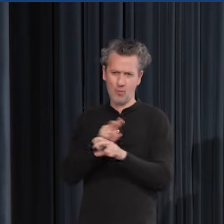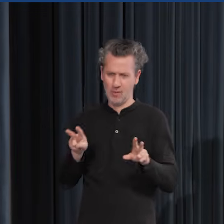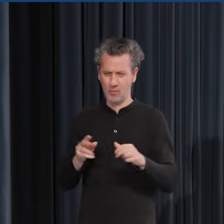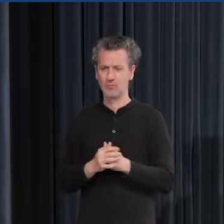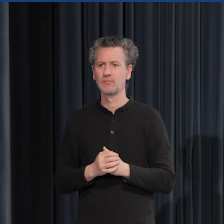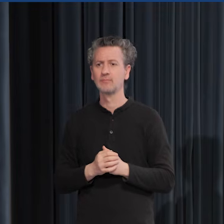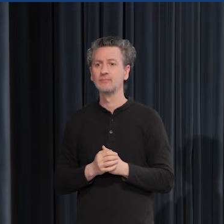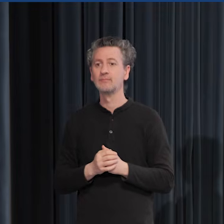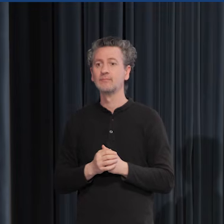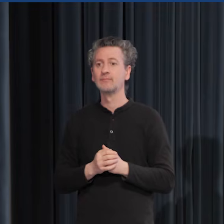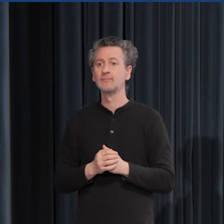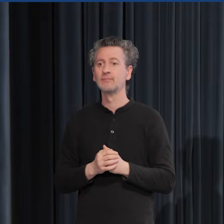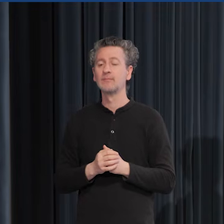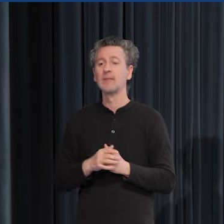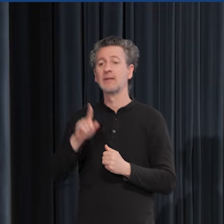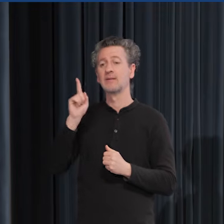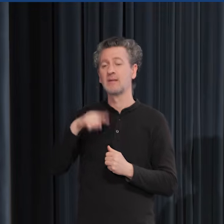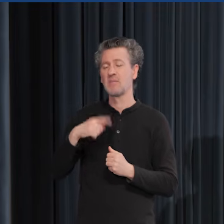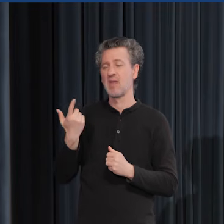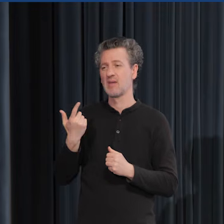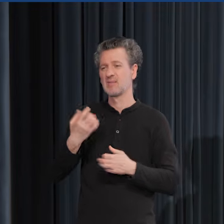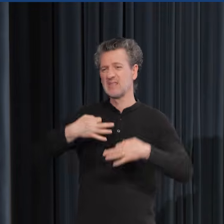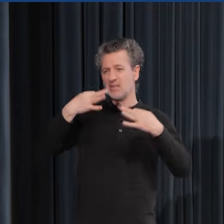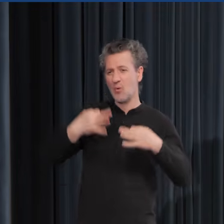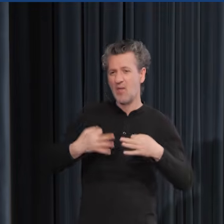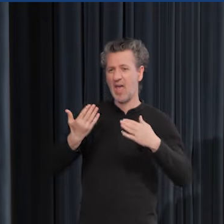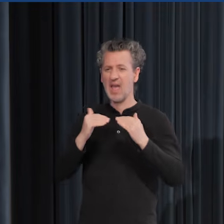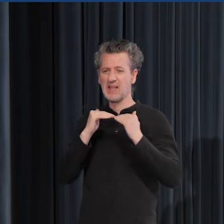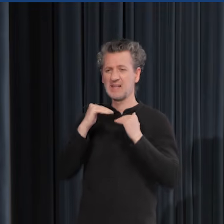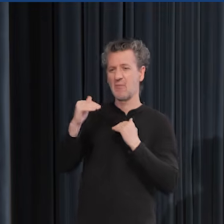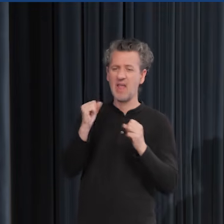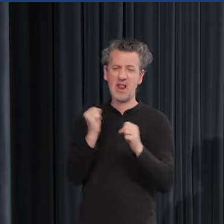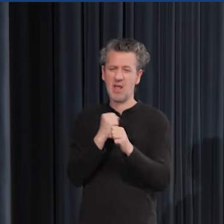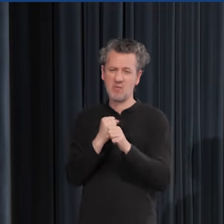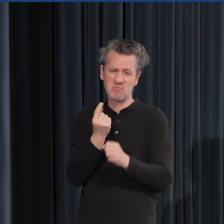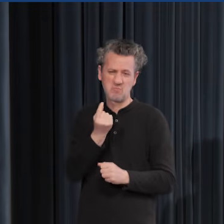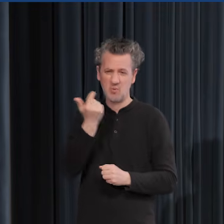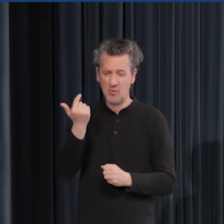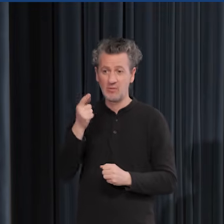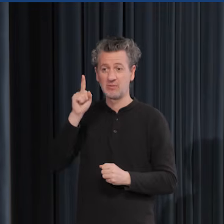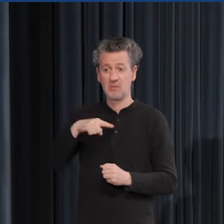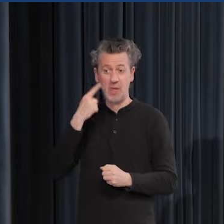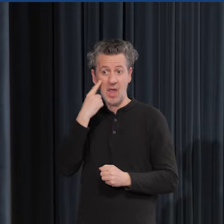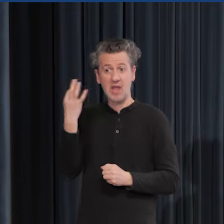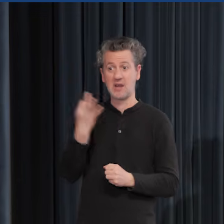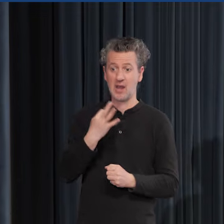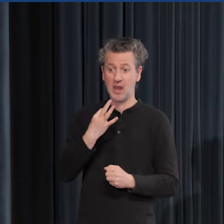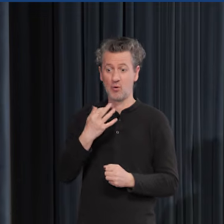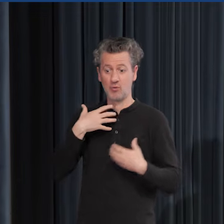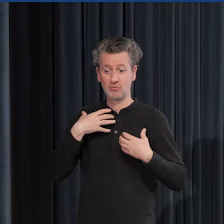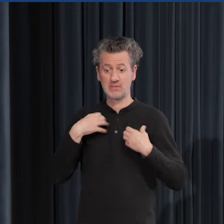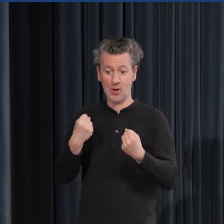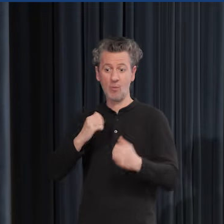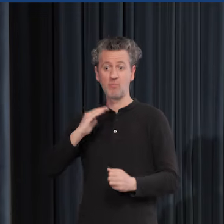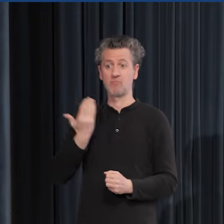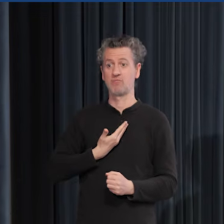También tenemos una escasa seguridad y estabilidad laboral y los riesgos para la salud, como bien habéis explicado,